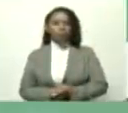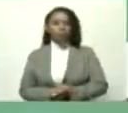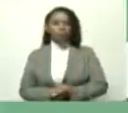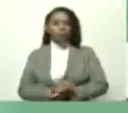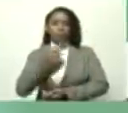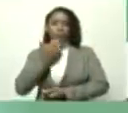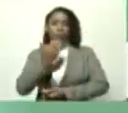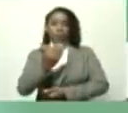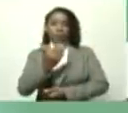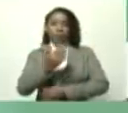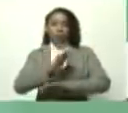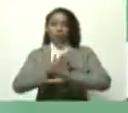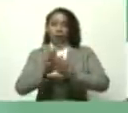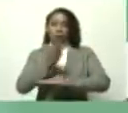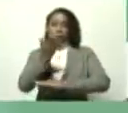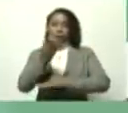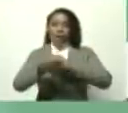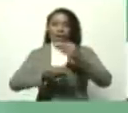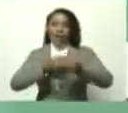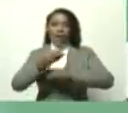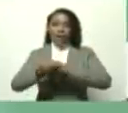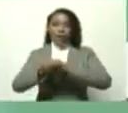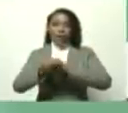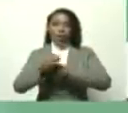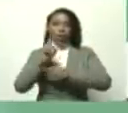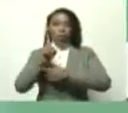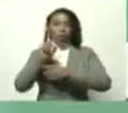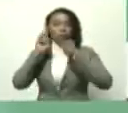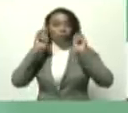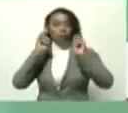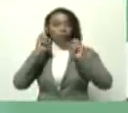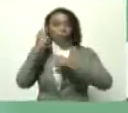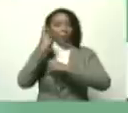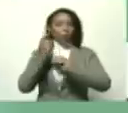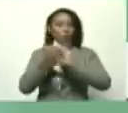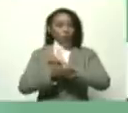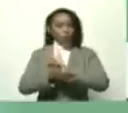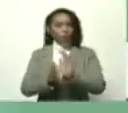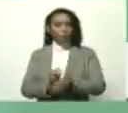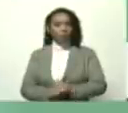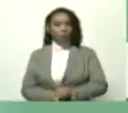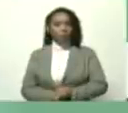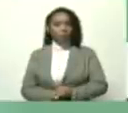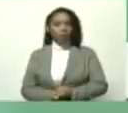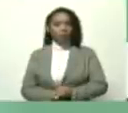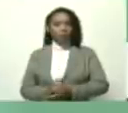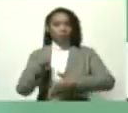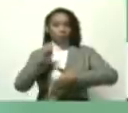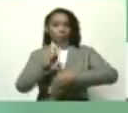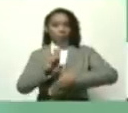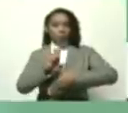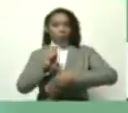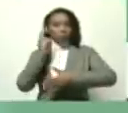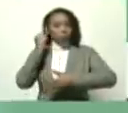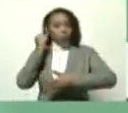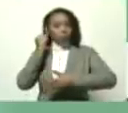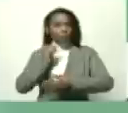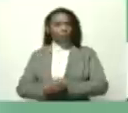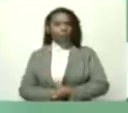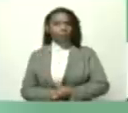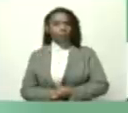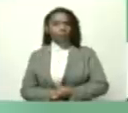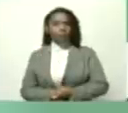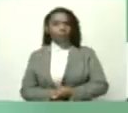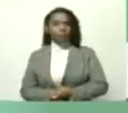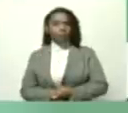Permítame, ya que usted hizo una alusión al respecto. Por Telesur, Madeleine García.